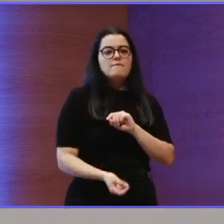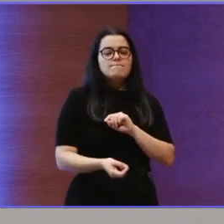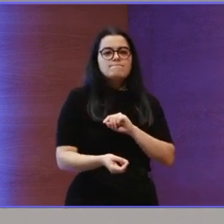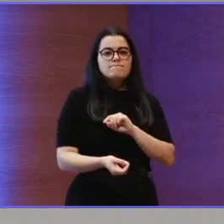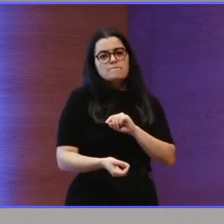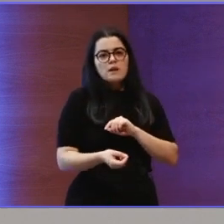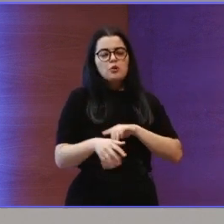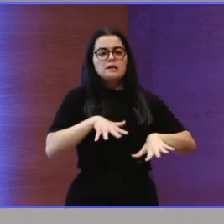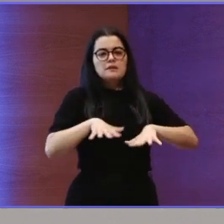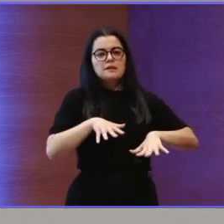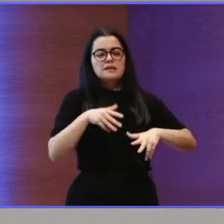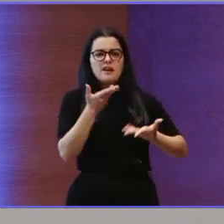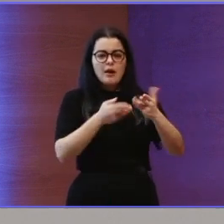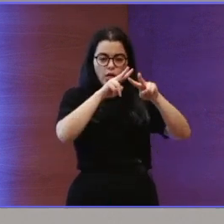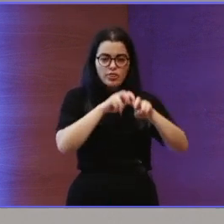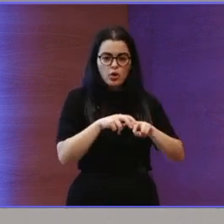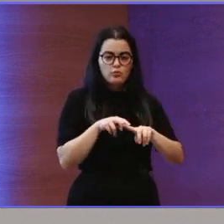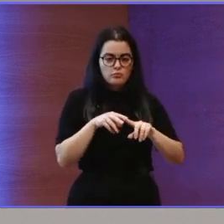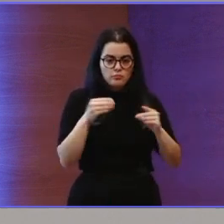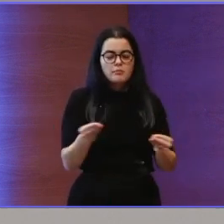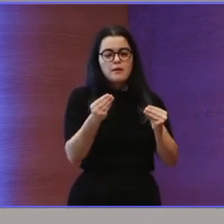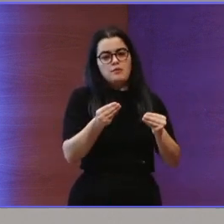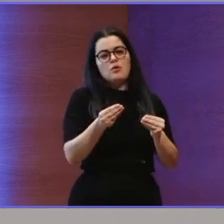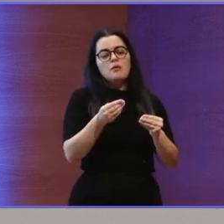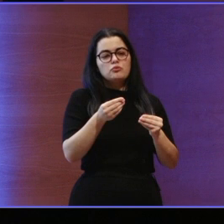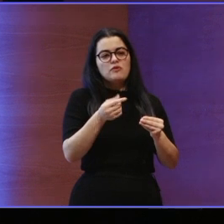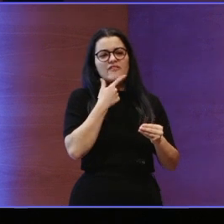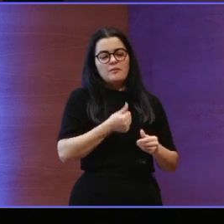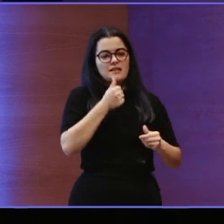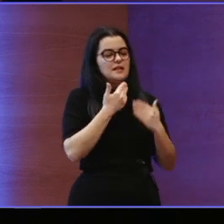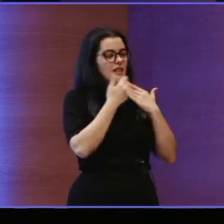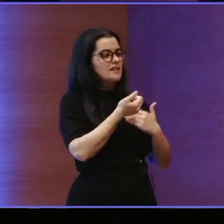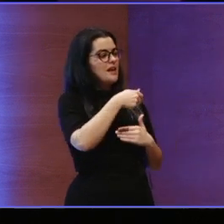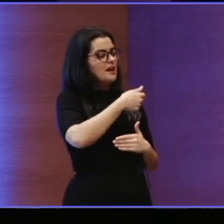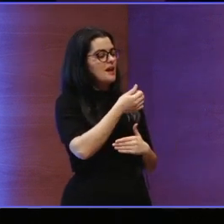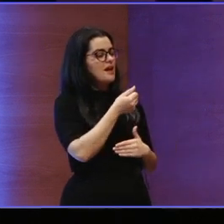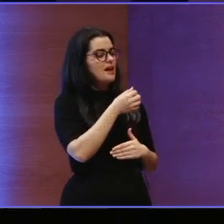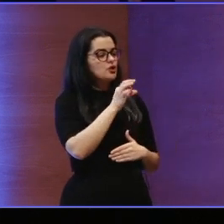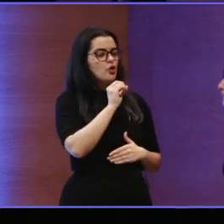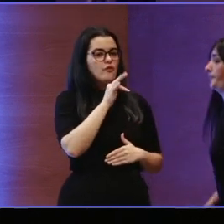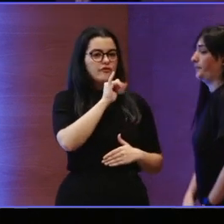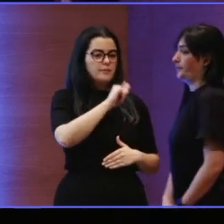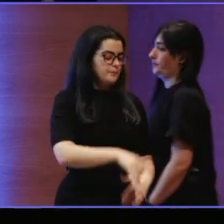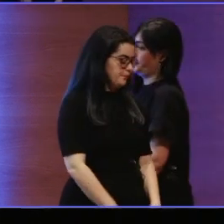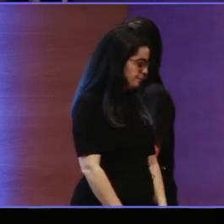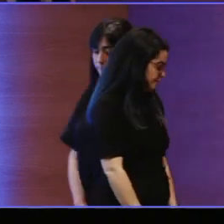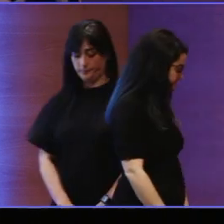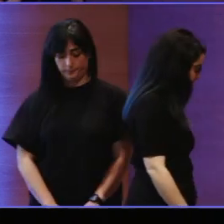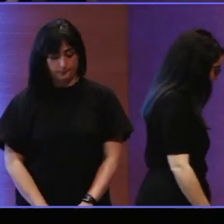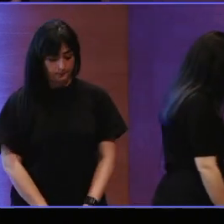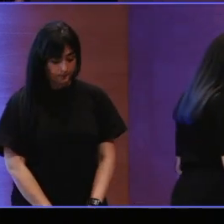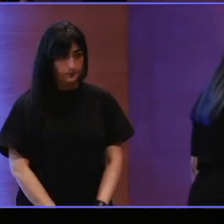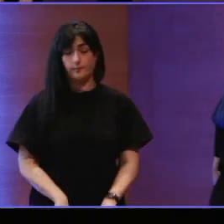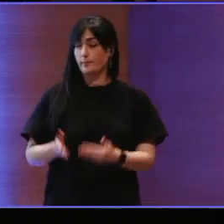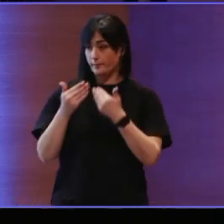dinámicas de evaluación orientadas a la mejora continua Muchas gracias Sofi damos la palabra ahora Óscar bueno Muchas gracias